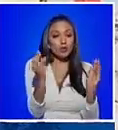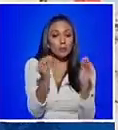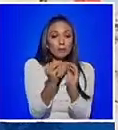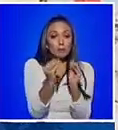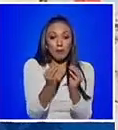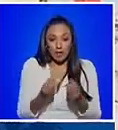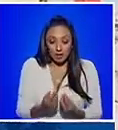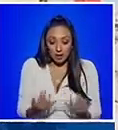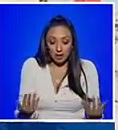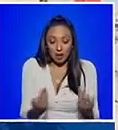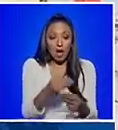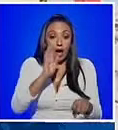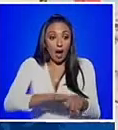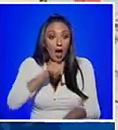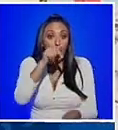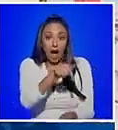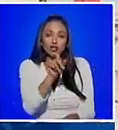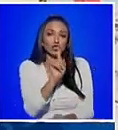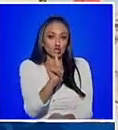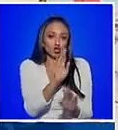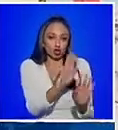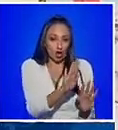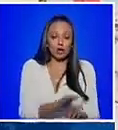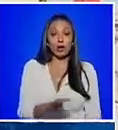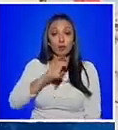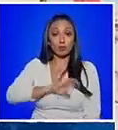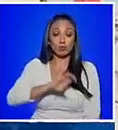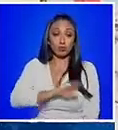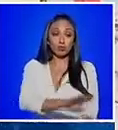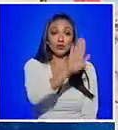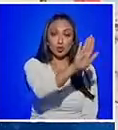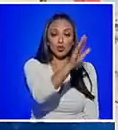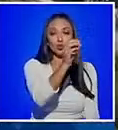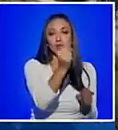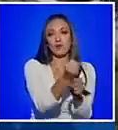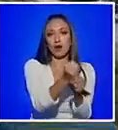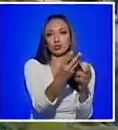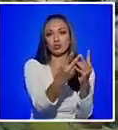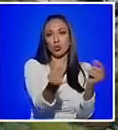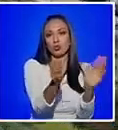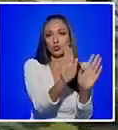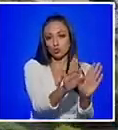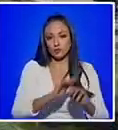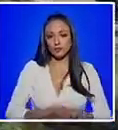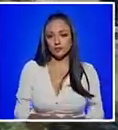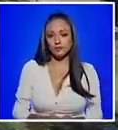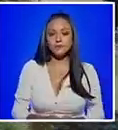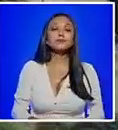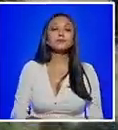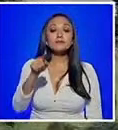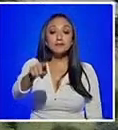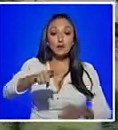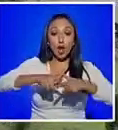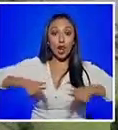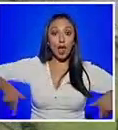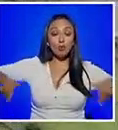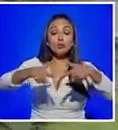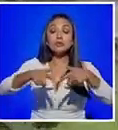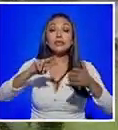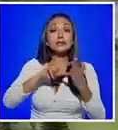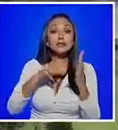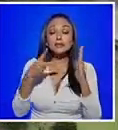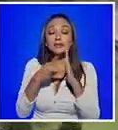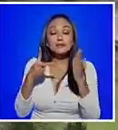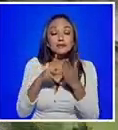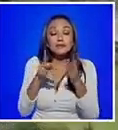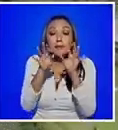algas. No digo que ese sea el caso. En todo caso, el municipio está trabajando en la solución de ese problema. Yaguarcocha es considerada sagrada por los